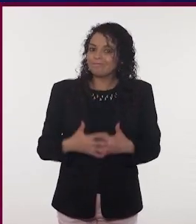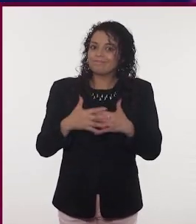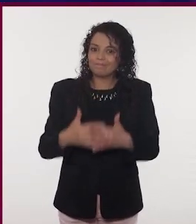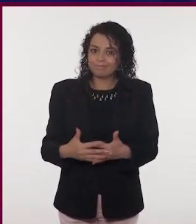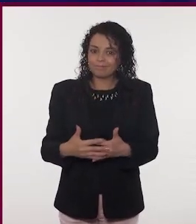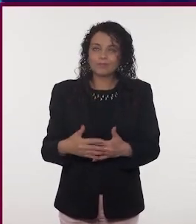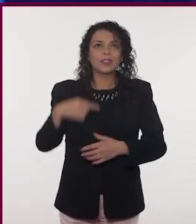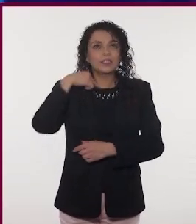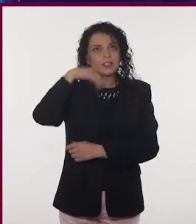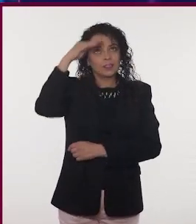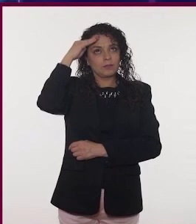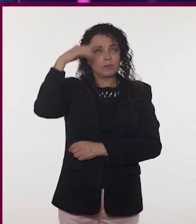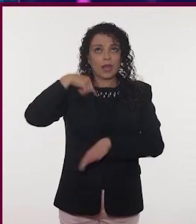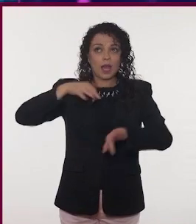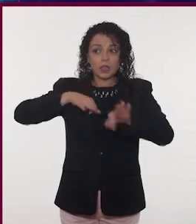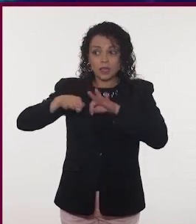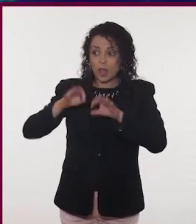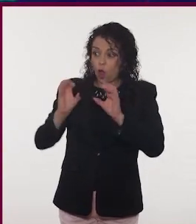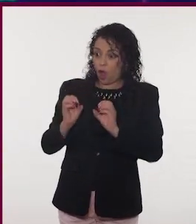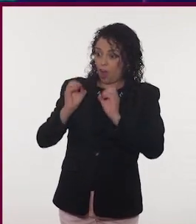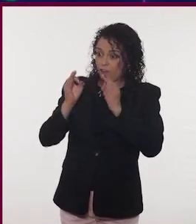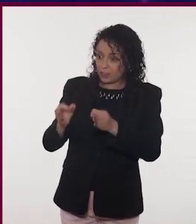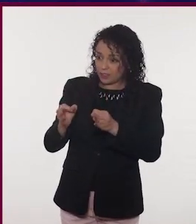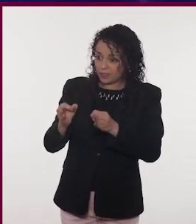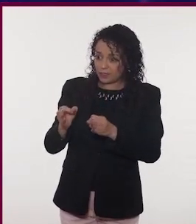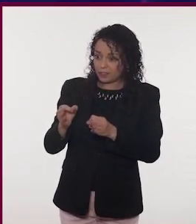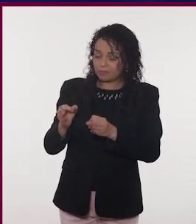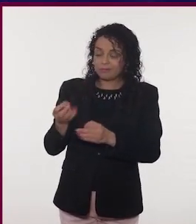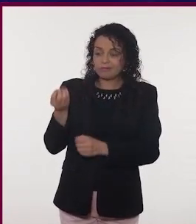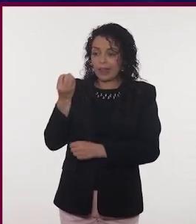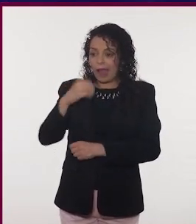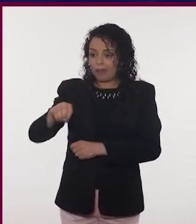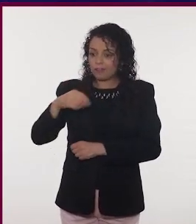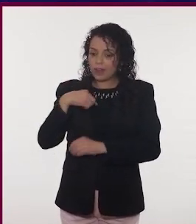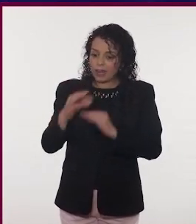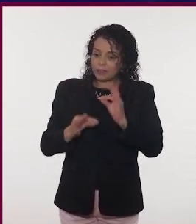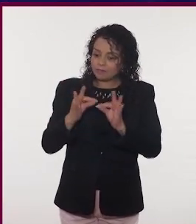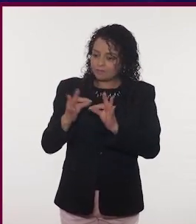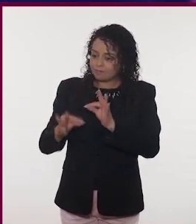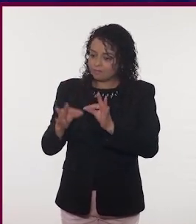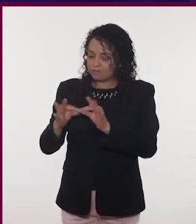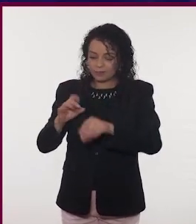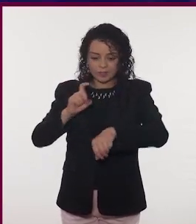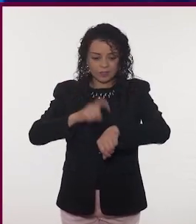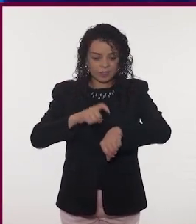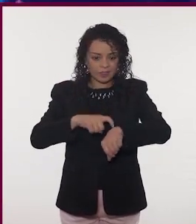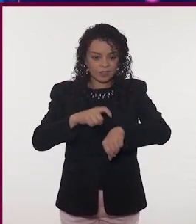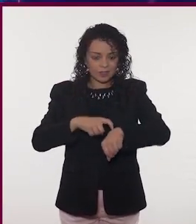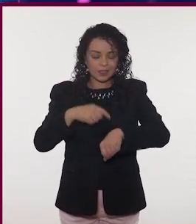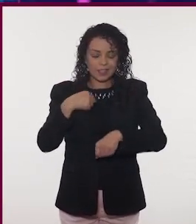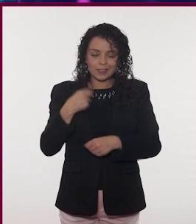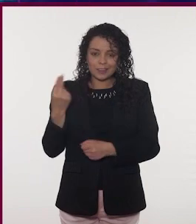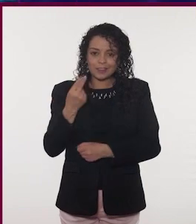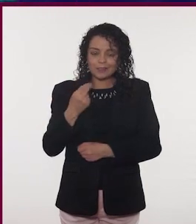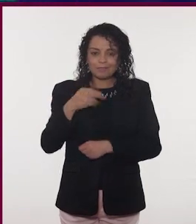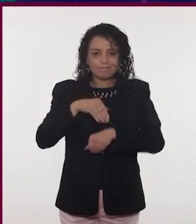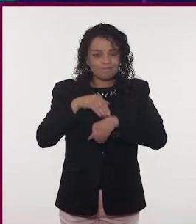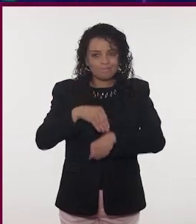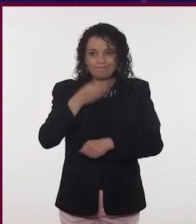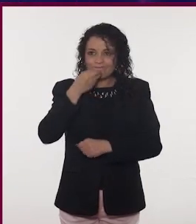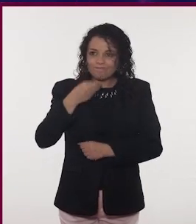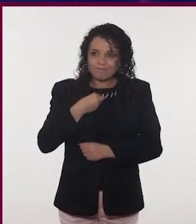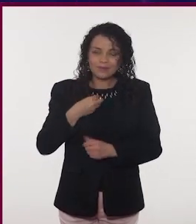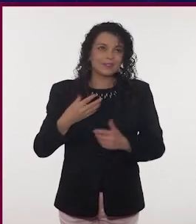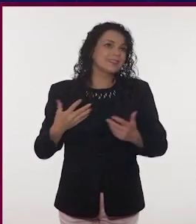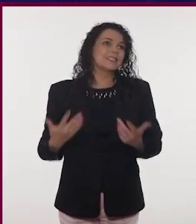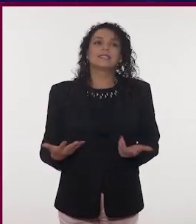de oficina, muy cuadrado, donde yo tenía que responder a un horario, iba a ser muy difícil. Entonces, mi finalidad siempre fue hacer